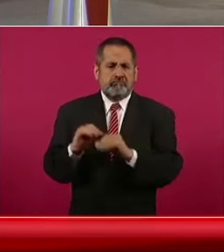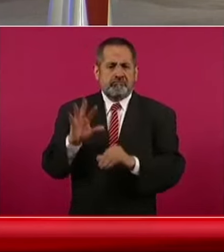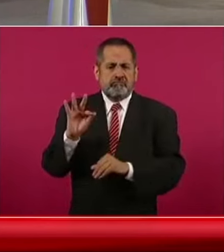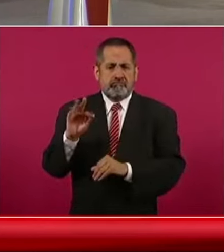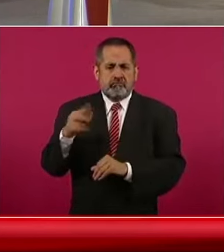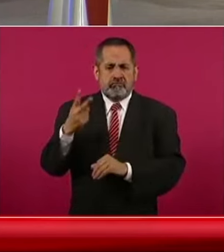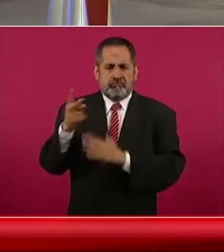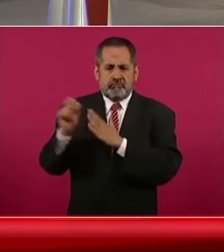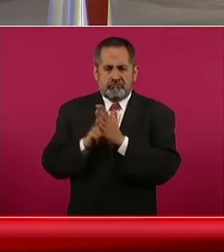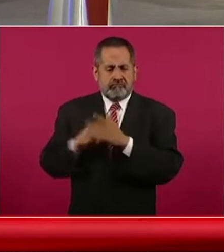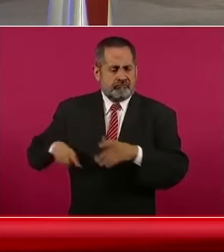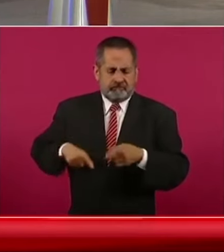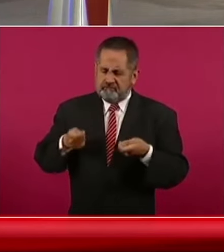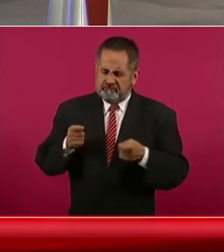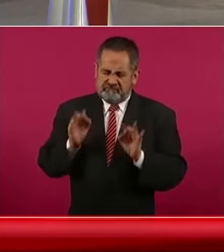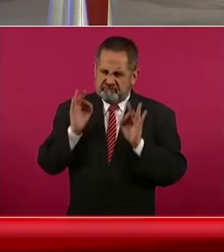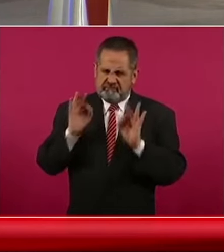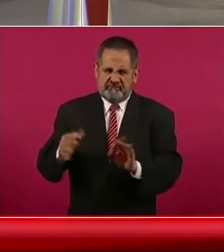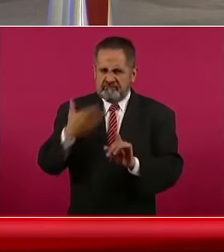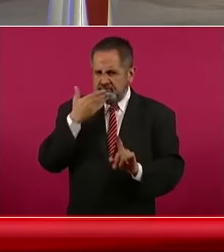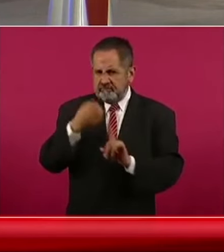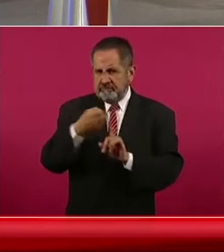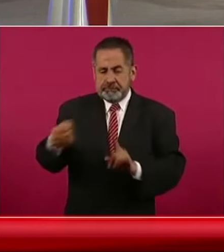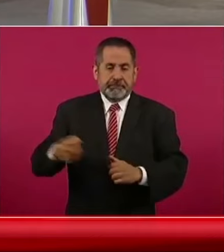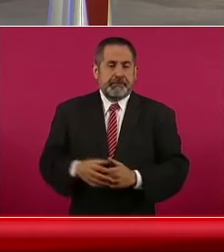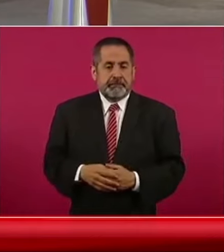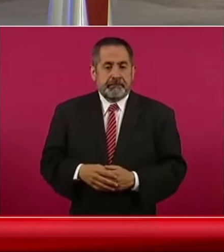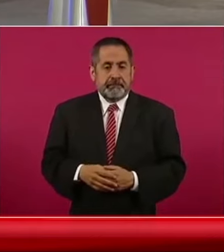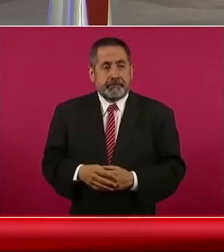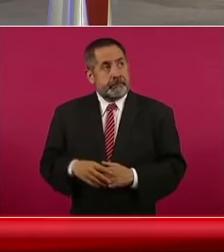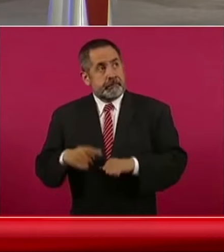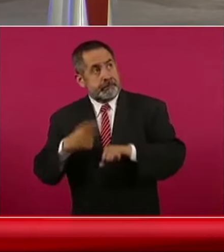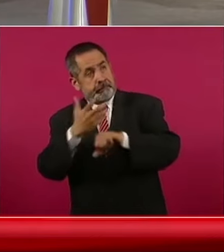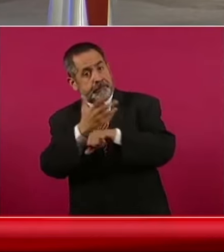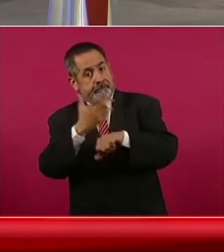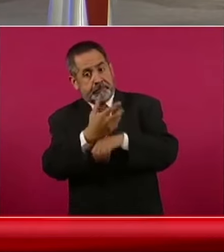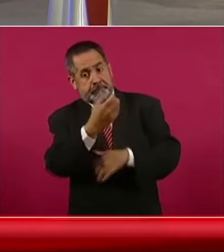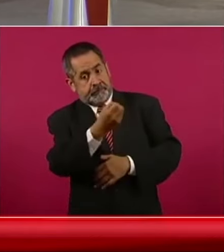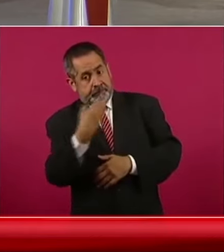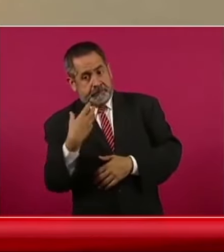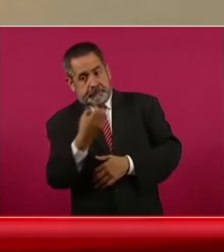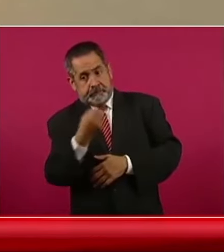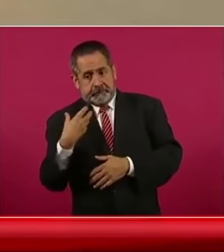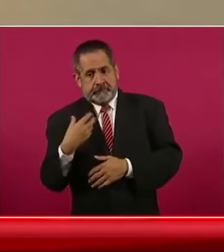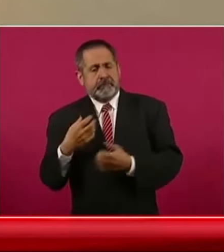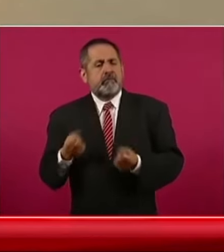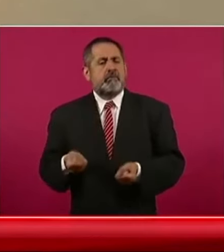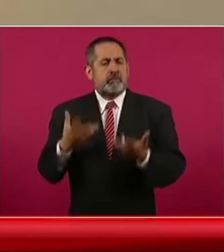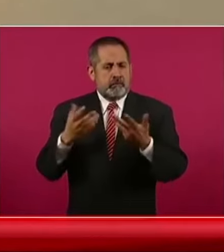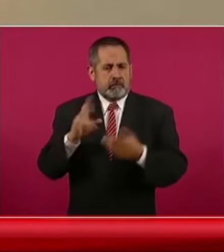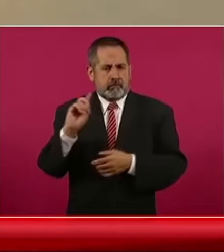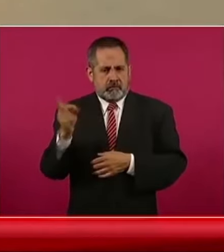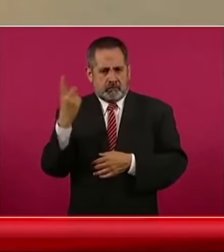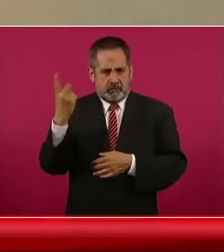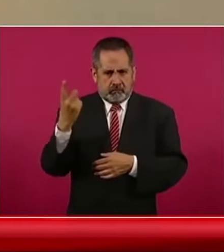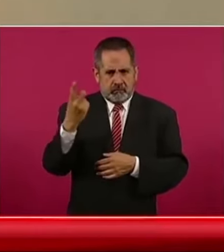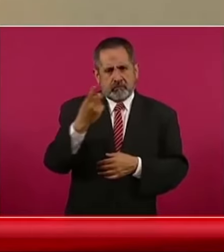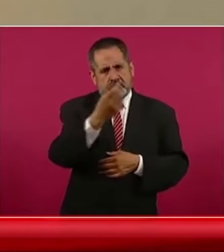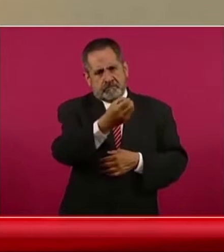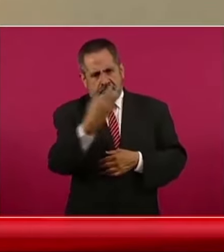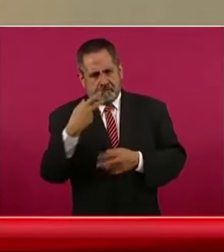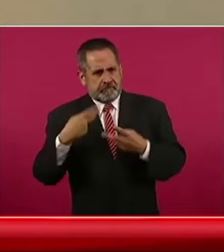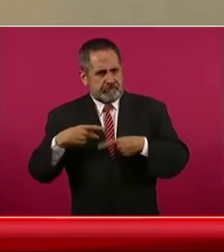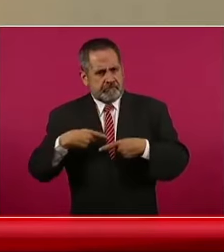de gobierno. Sobre las remesas, informar que el día de ayer el Banco de México dio a conocer el dato